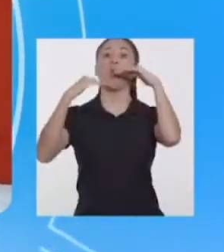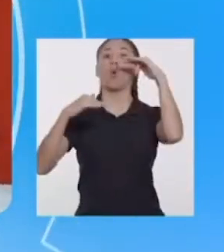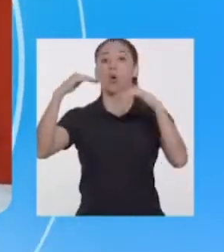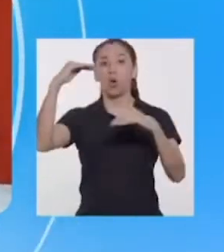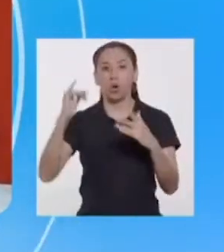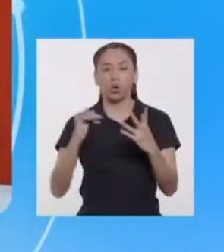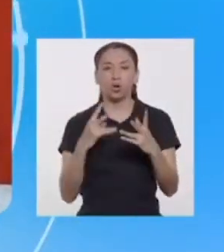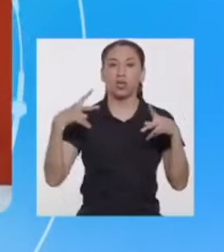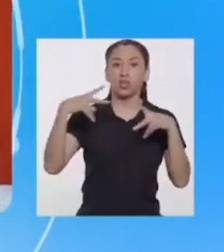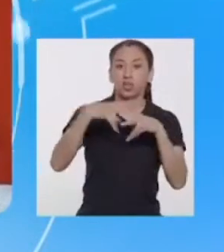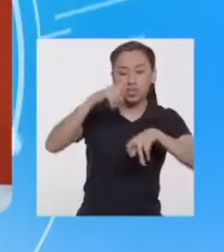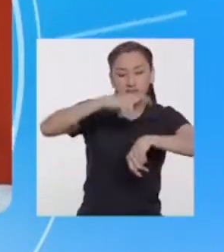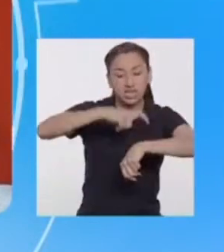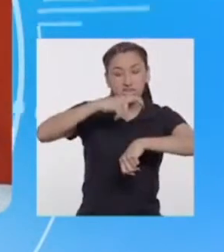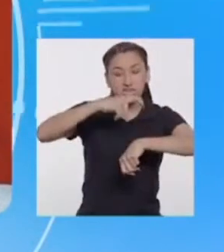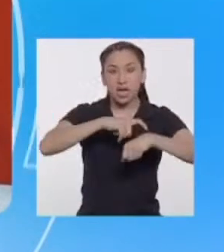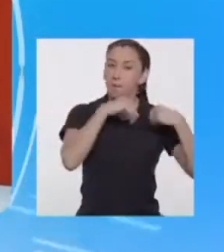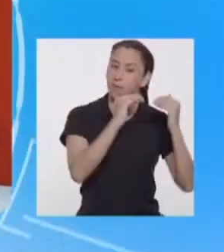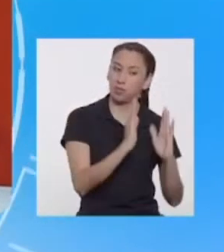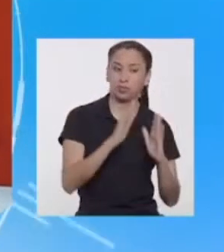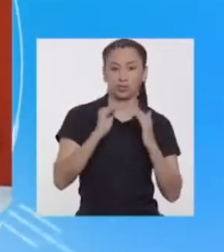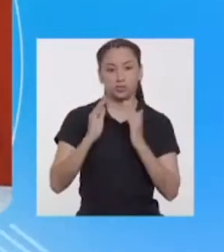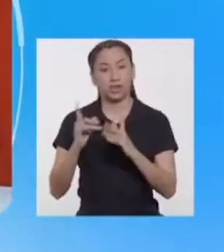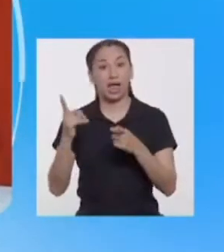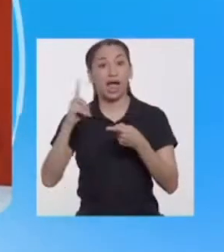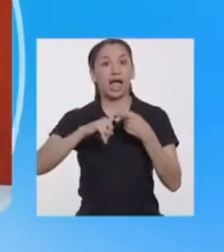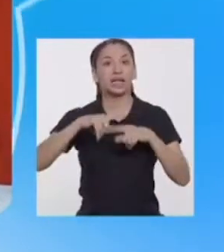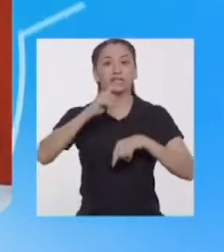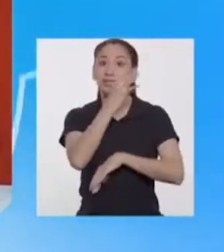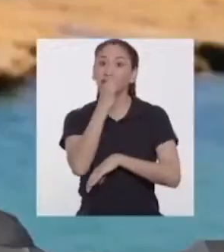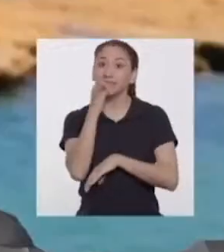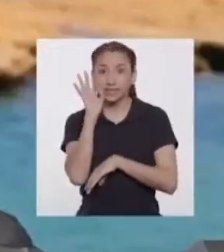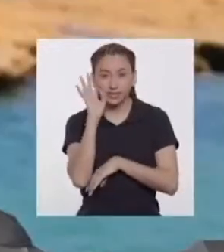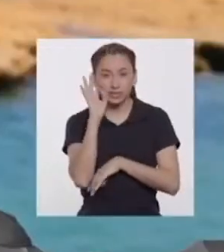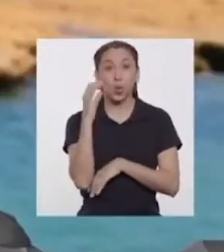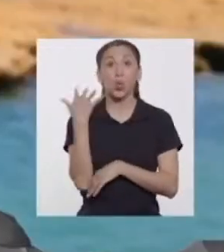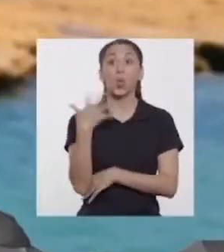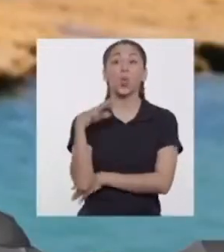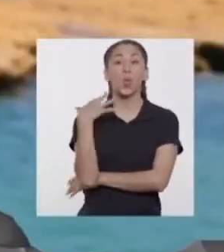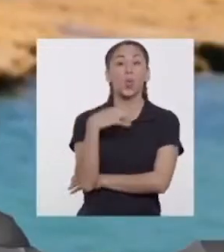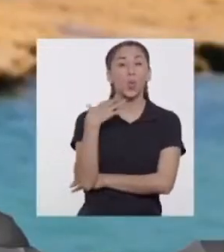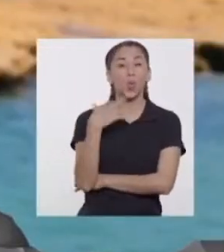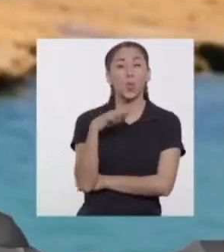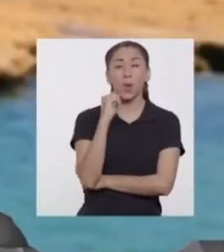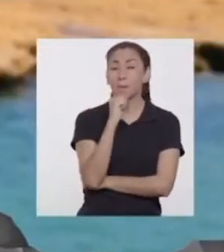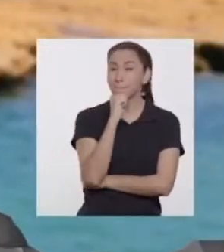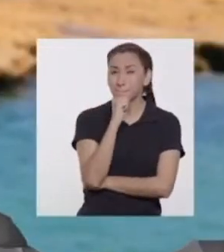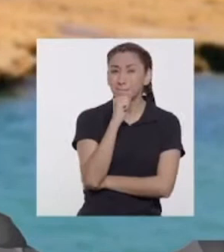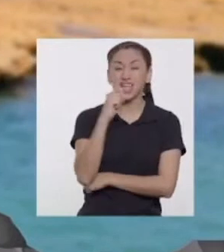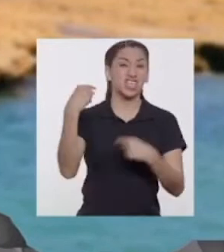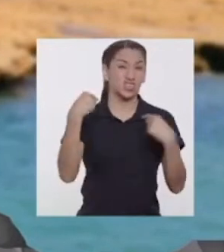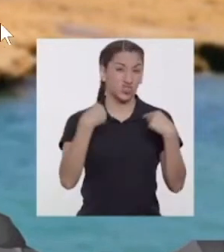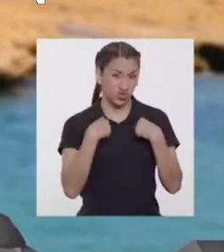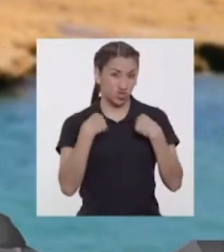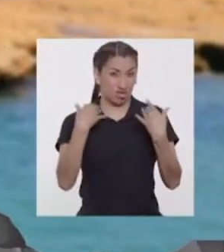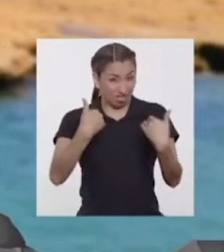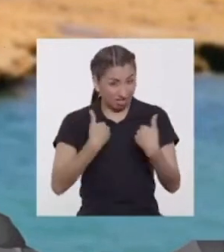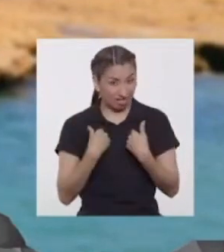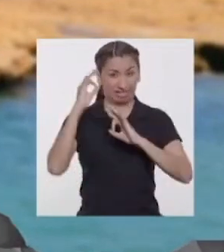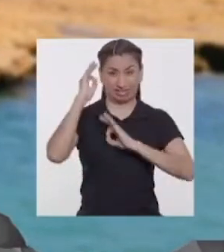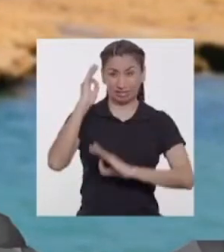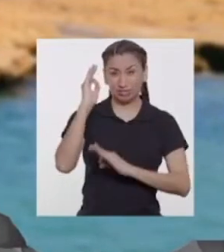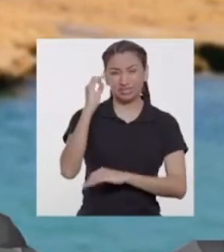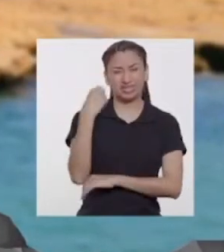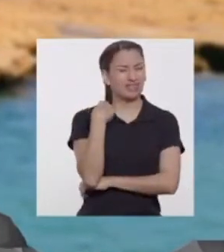voz, nuestras pausas, ritmos, hasta silencios. ¡Uy! Si yo tuviera que